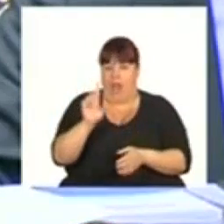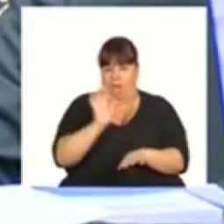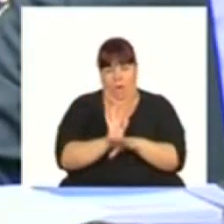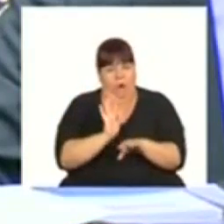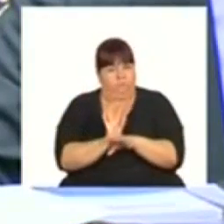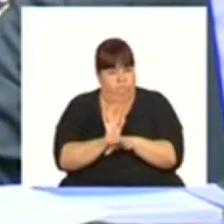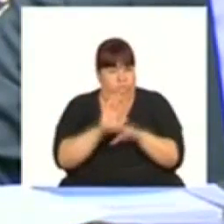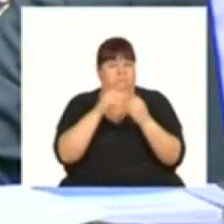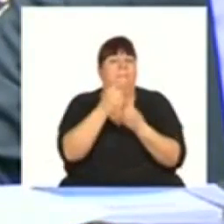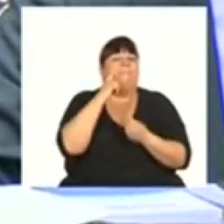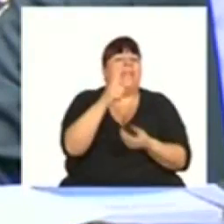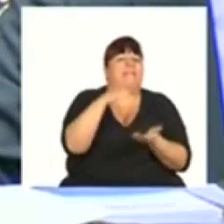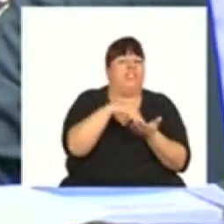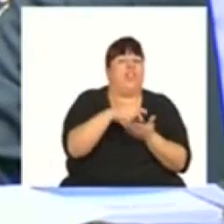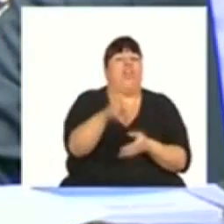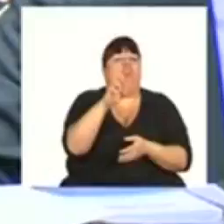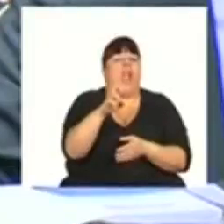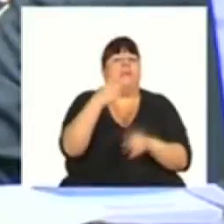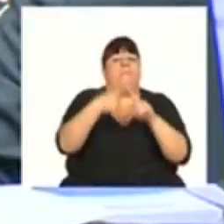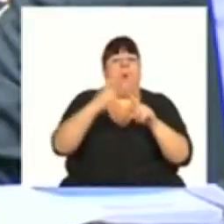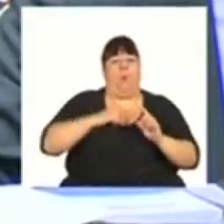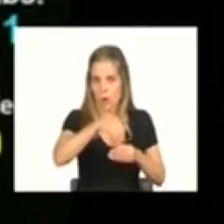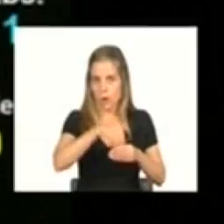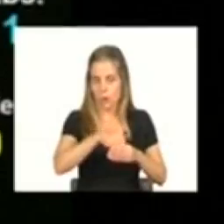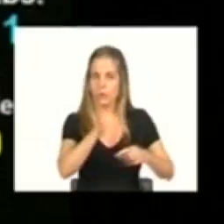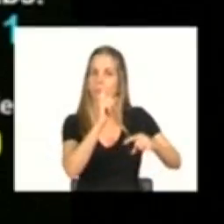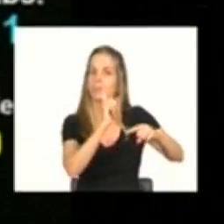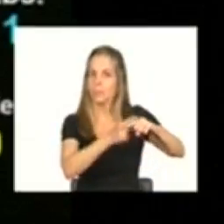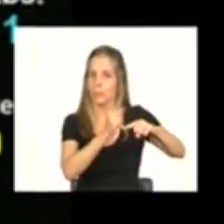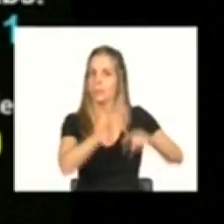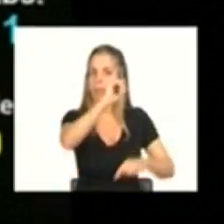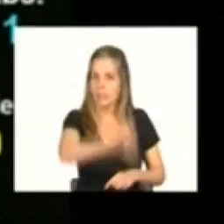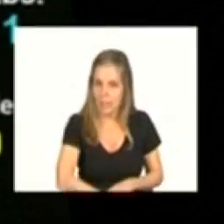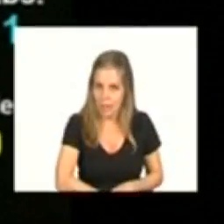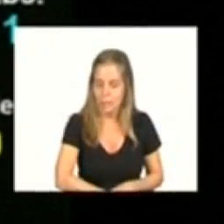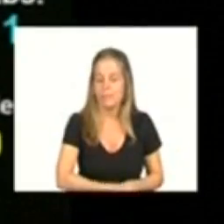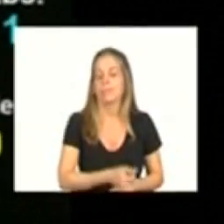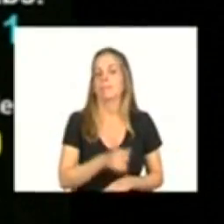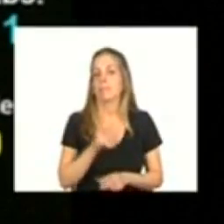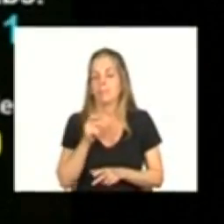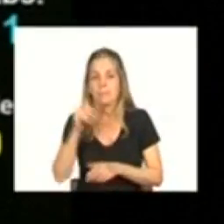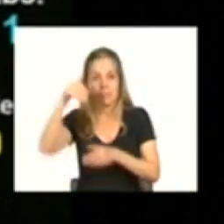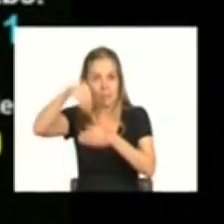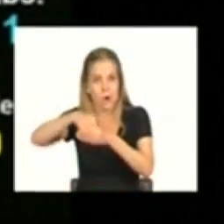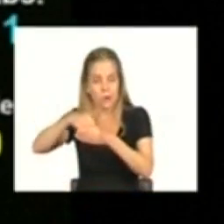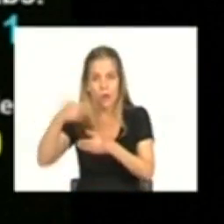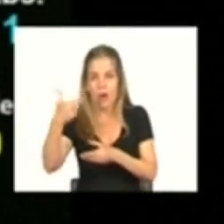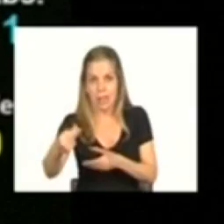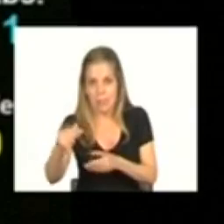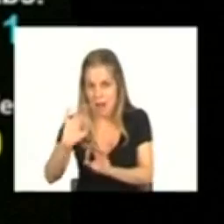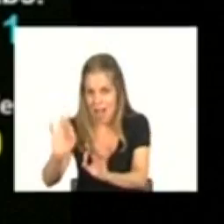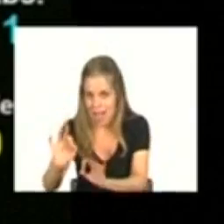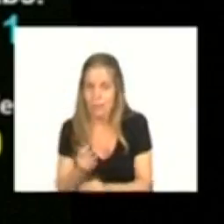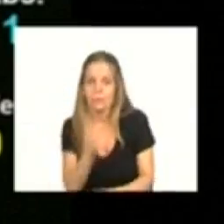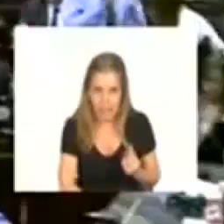a razón de mil millones de dólares por año con 176 votos a favor una abrumadora mayoría